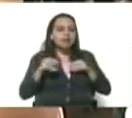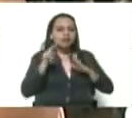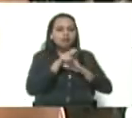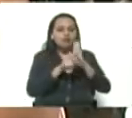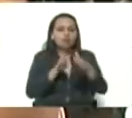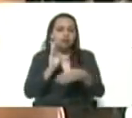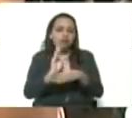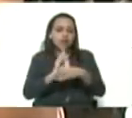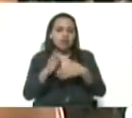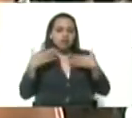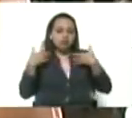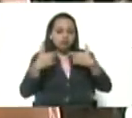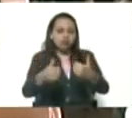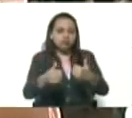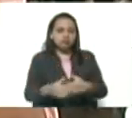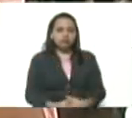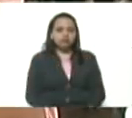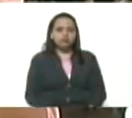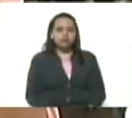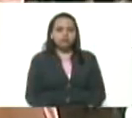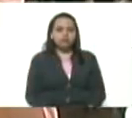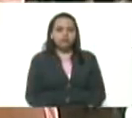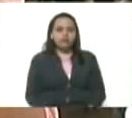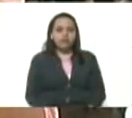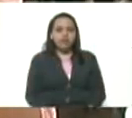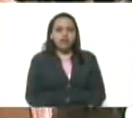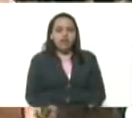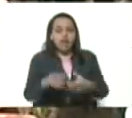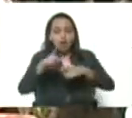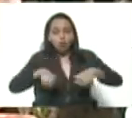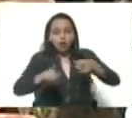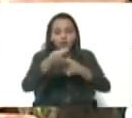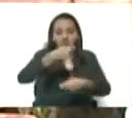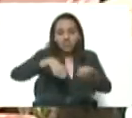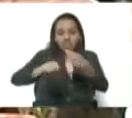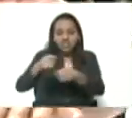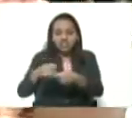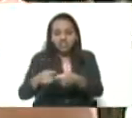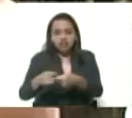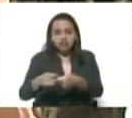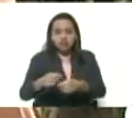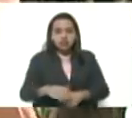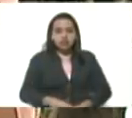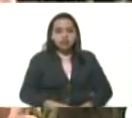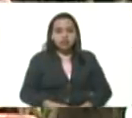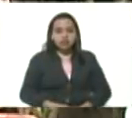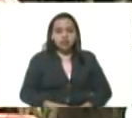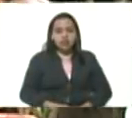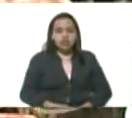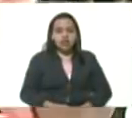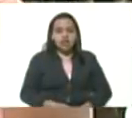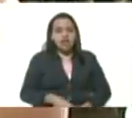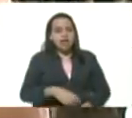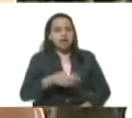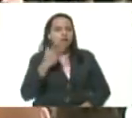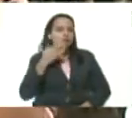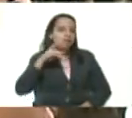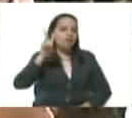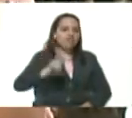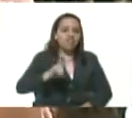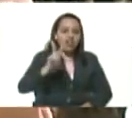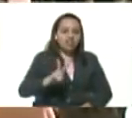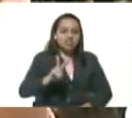los protocolos de bioseguridad en abastos, bodegas, ya no solo de la ciudad plana, o sea, de la parte, digamos, del Valle de